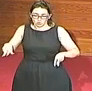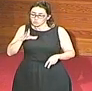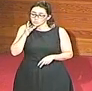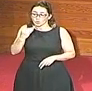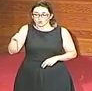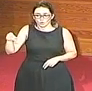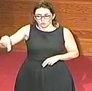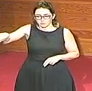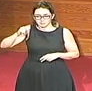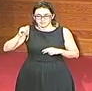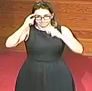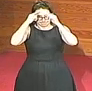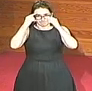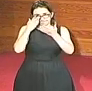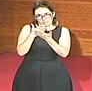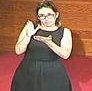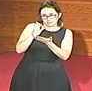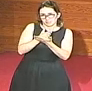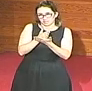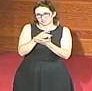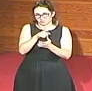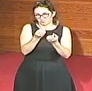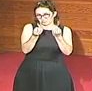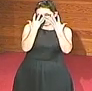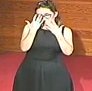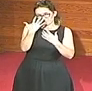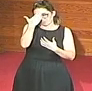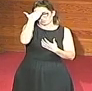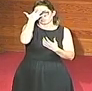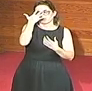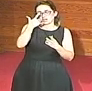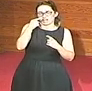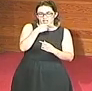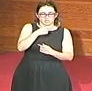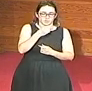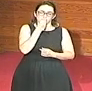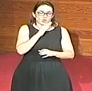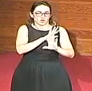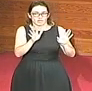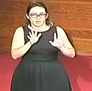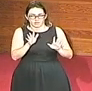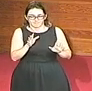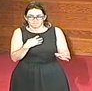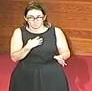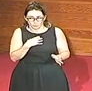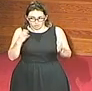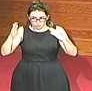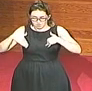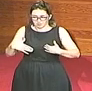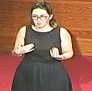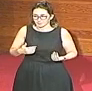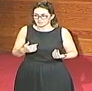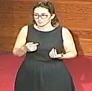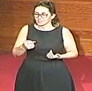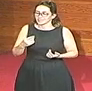el parámetro de decir, bueno, es que esto me va a perjudicar. Al mismo tiempo, no se puede crear esta brecha